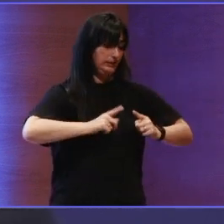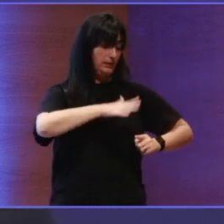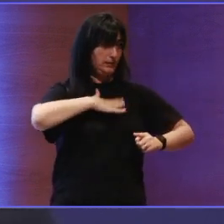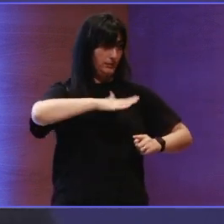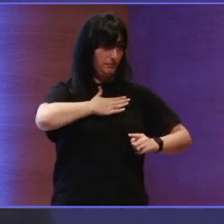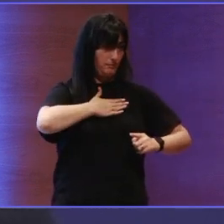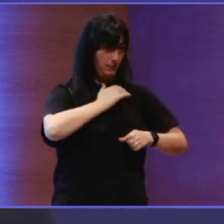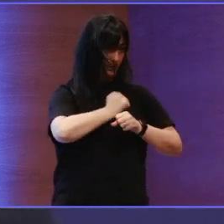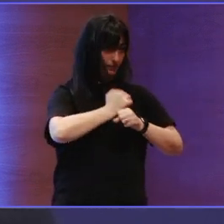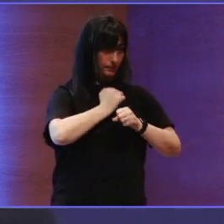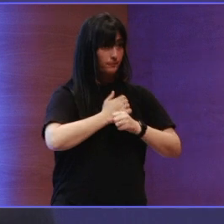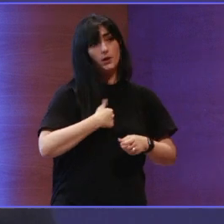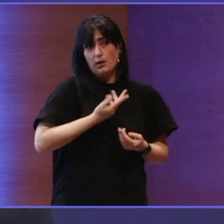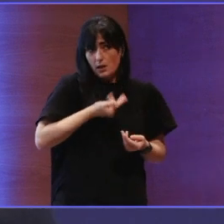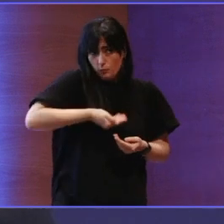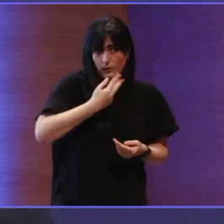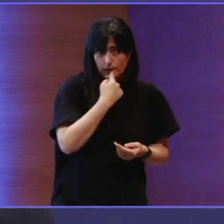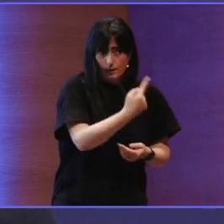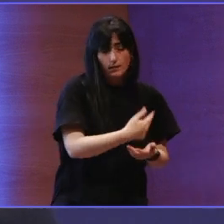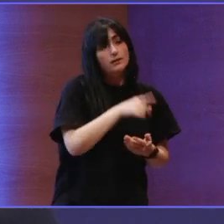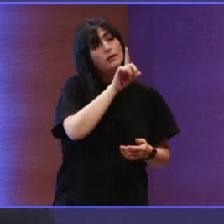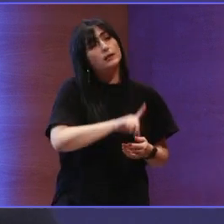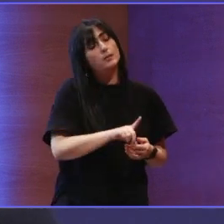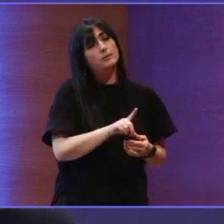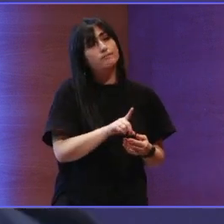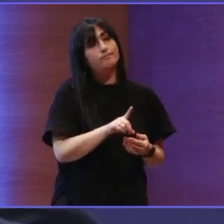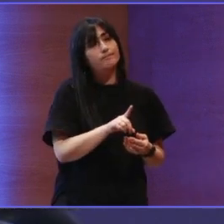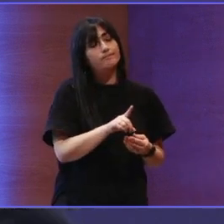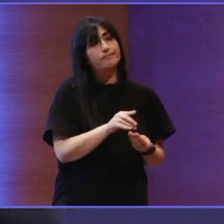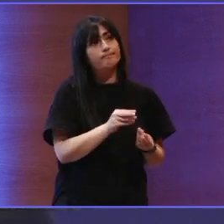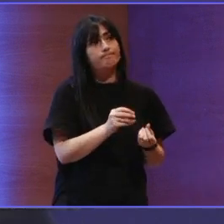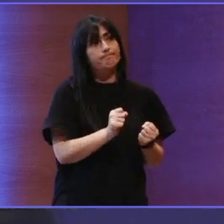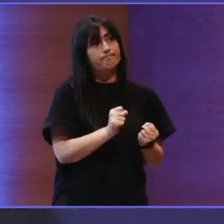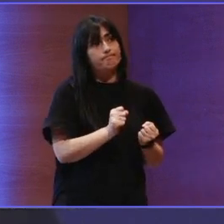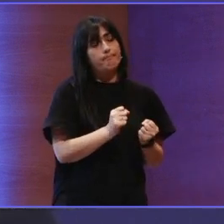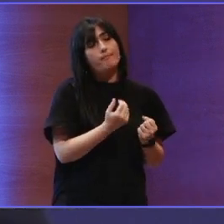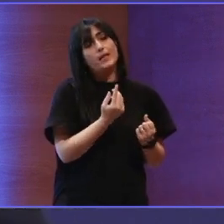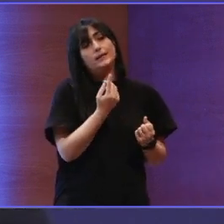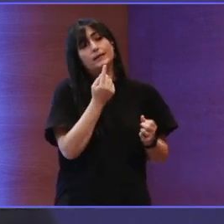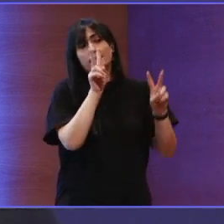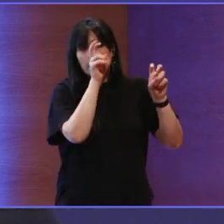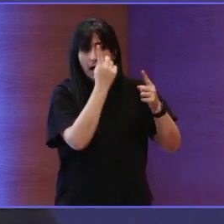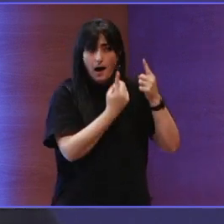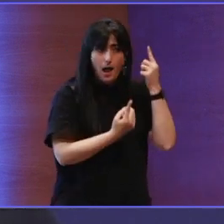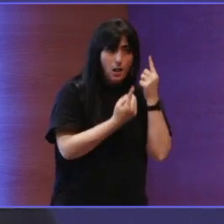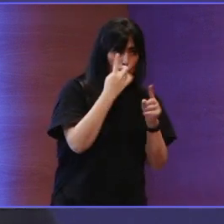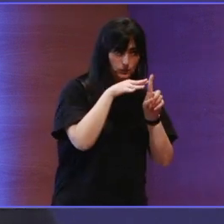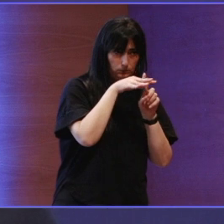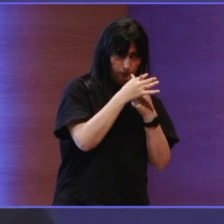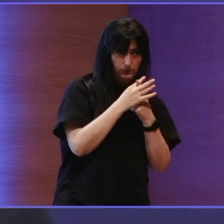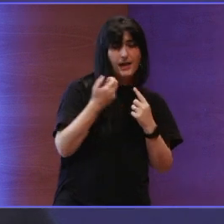decirlo Y si también marcar algún algún alguna cuestión de contexto en el que también ha insistido Ana